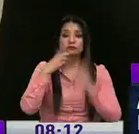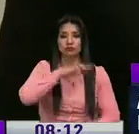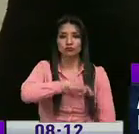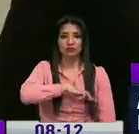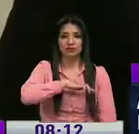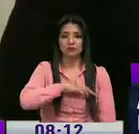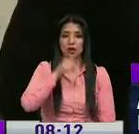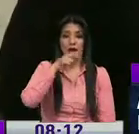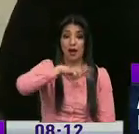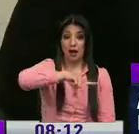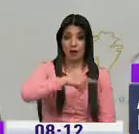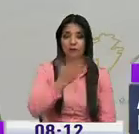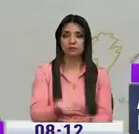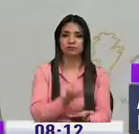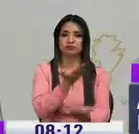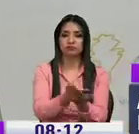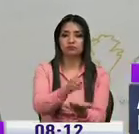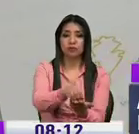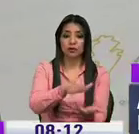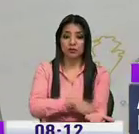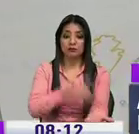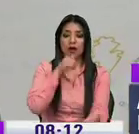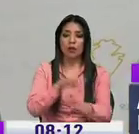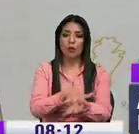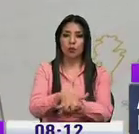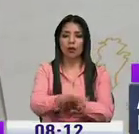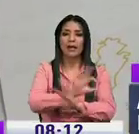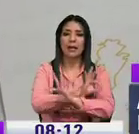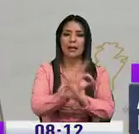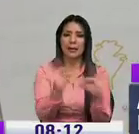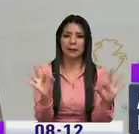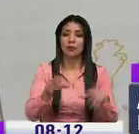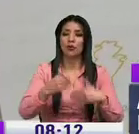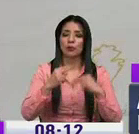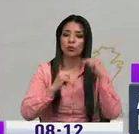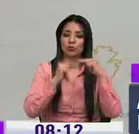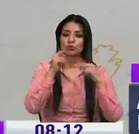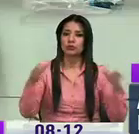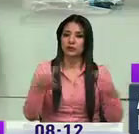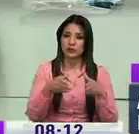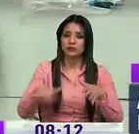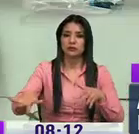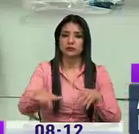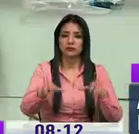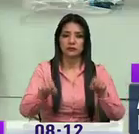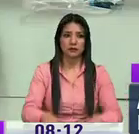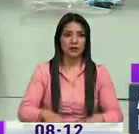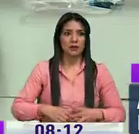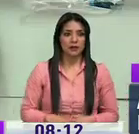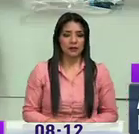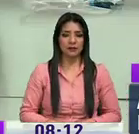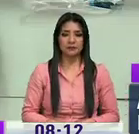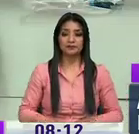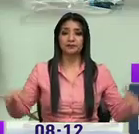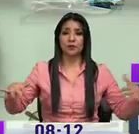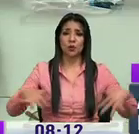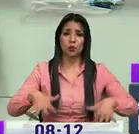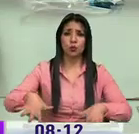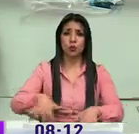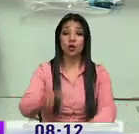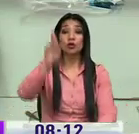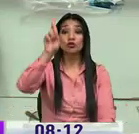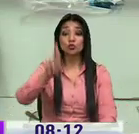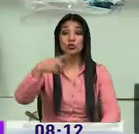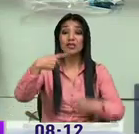potable pretende recuperar sus aguas a través de la construcción de obras de intersección. Las grandes descargas del sur de la ciudad de Quito ya